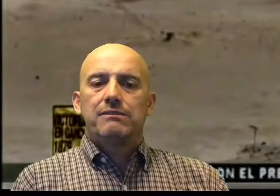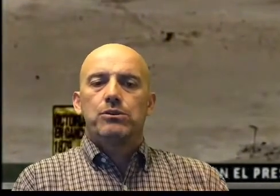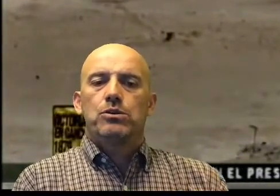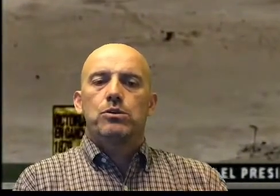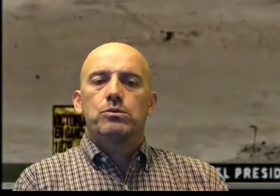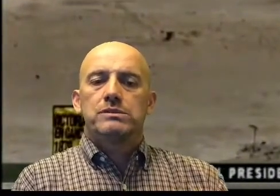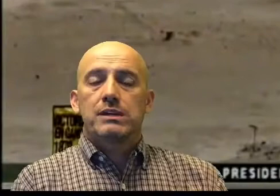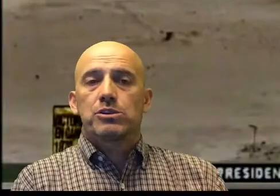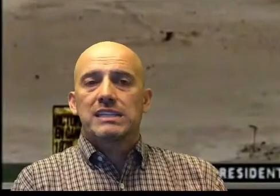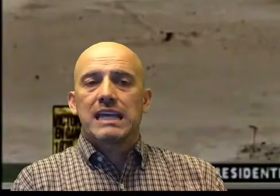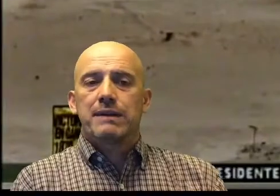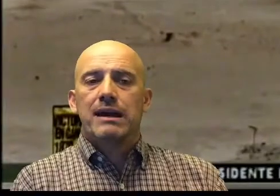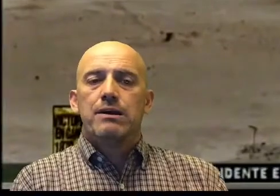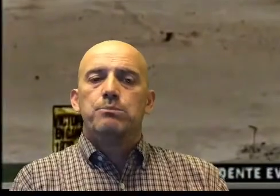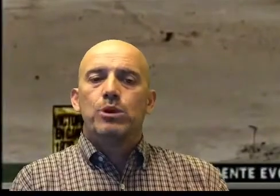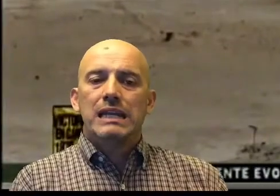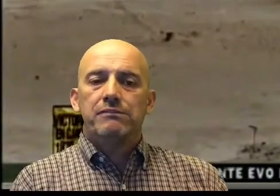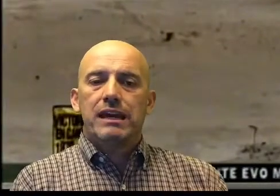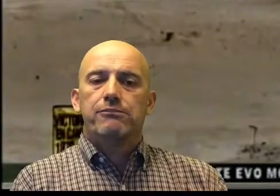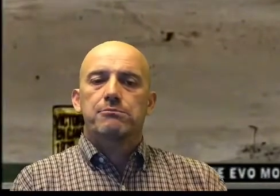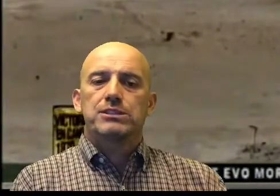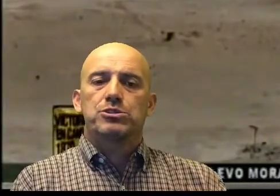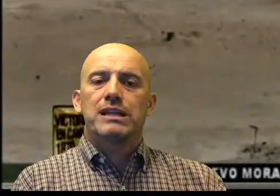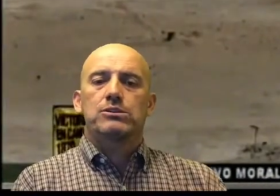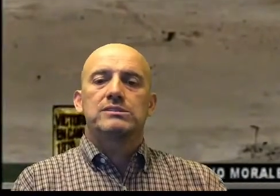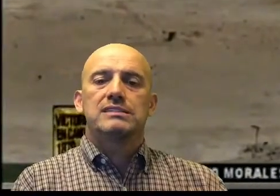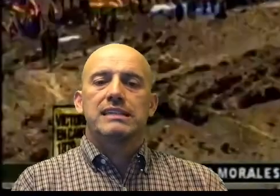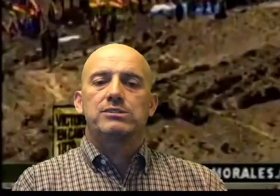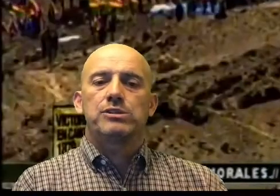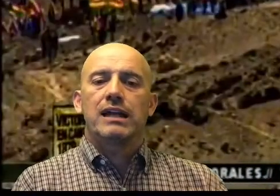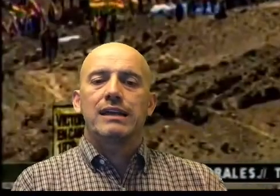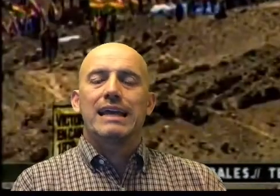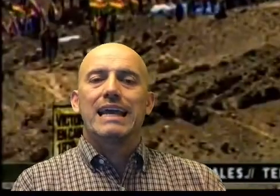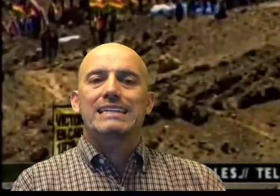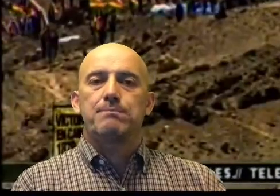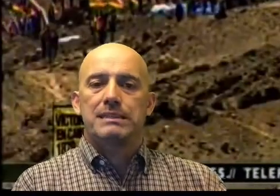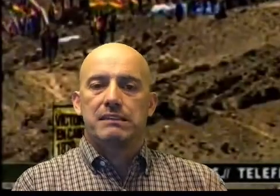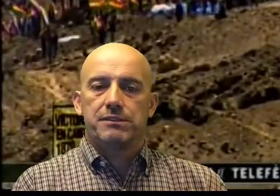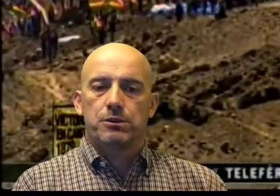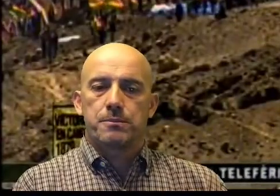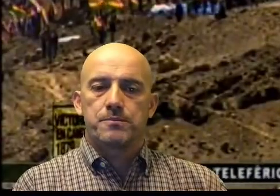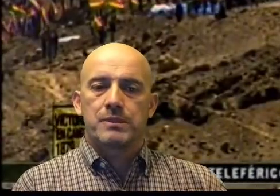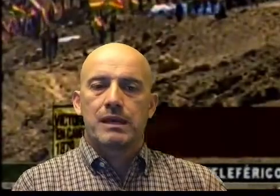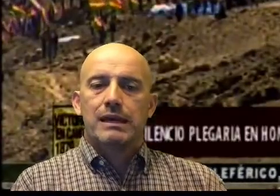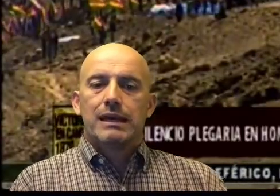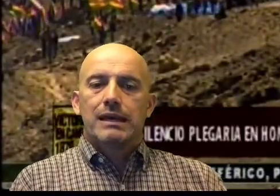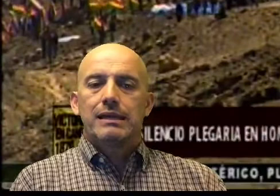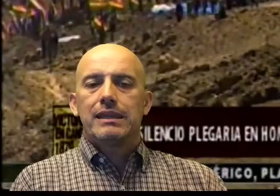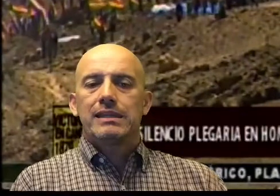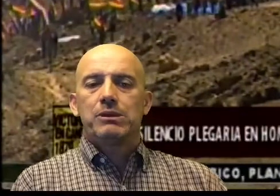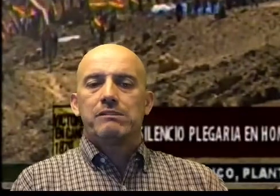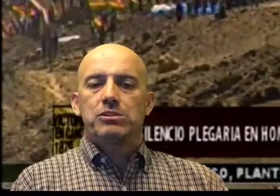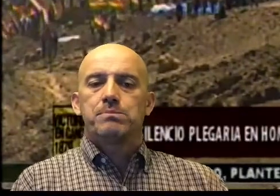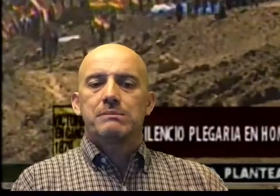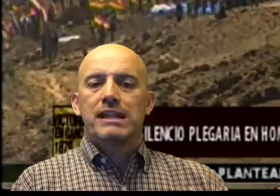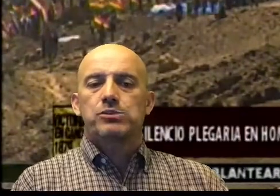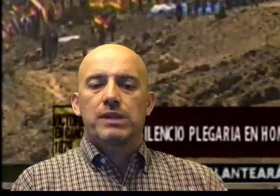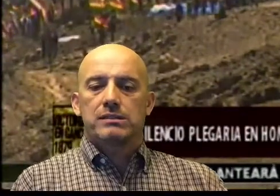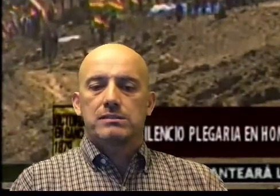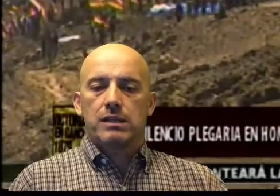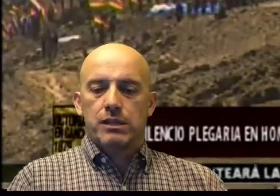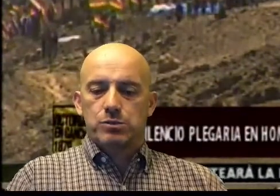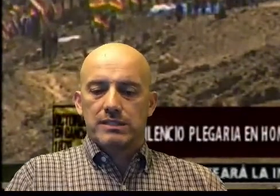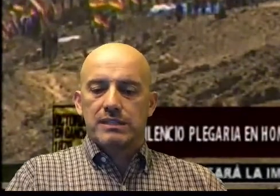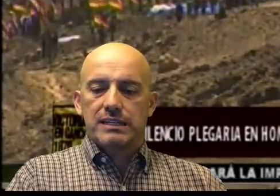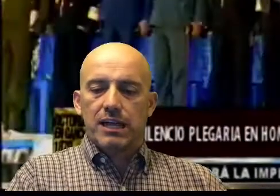escribió un texto que se llama bolivia formación de la conciencia nacional en la guerra al pacífico y el primera versión primera